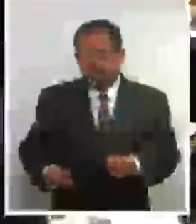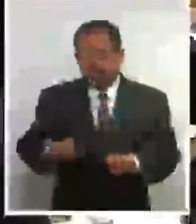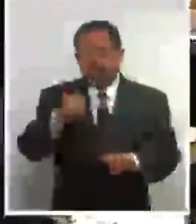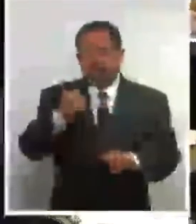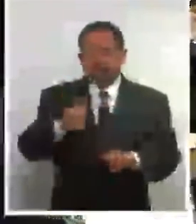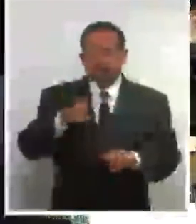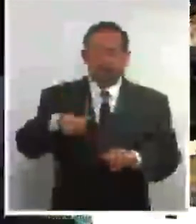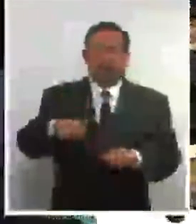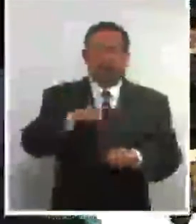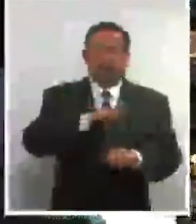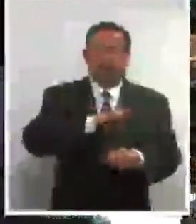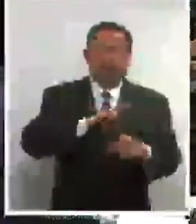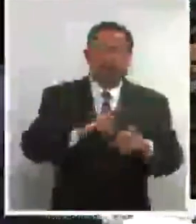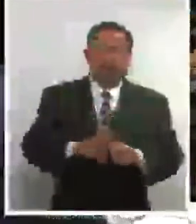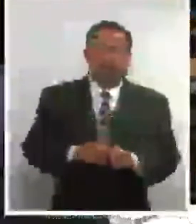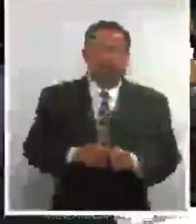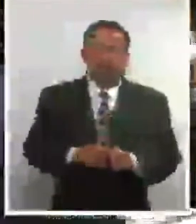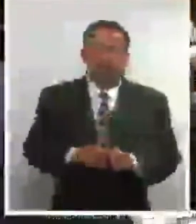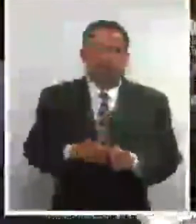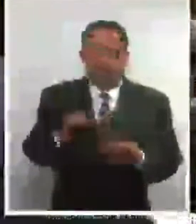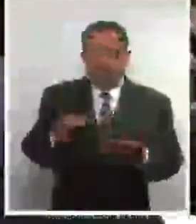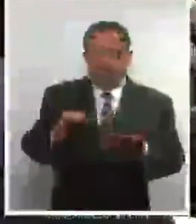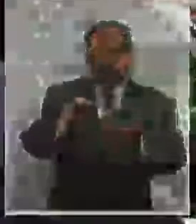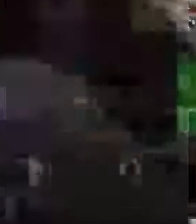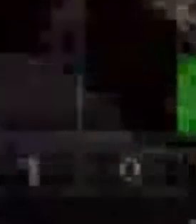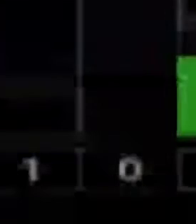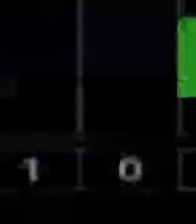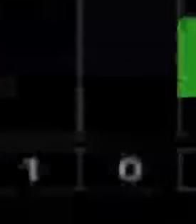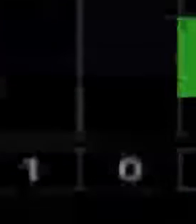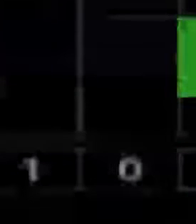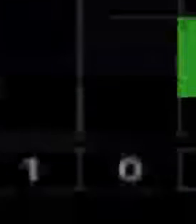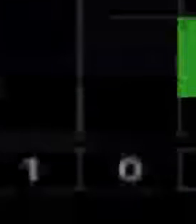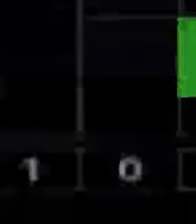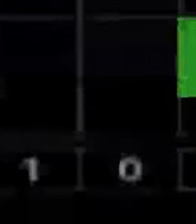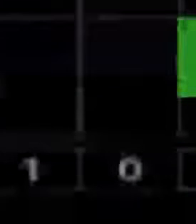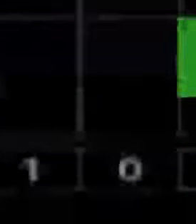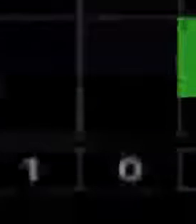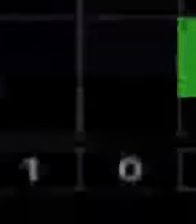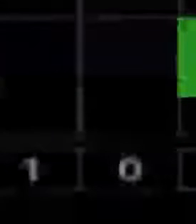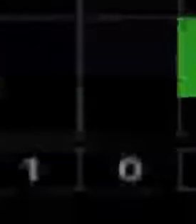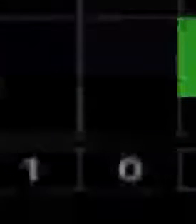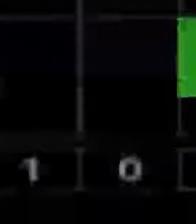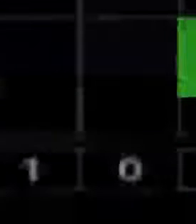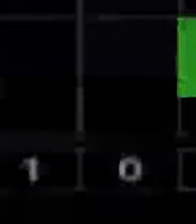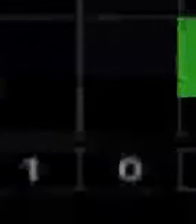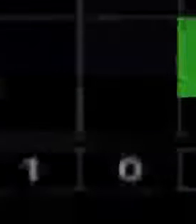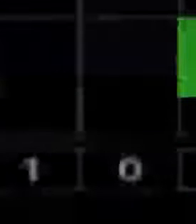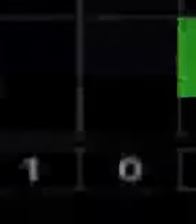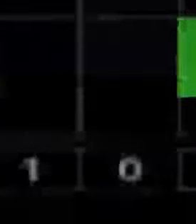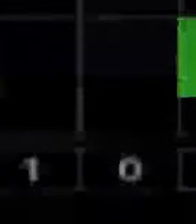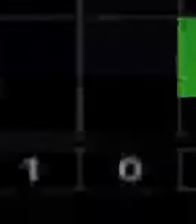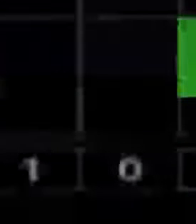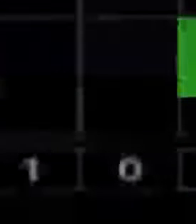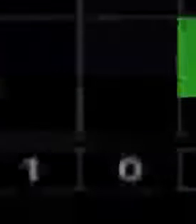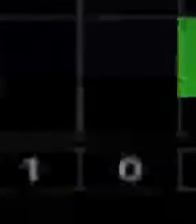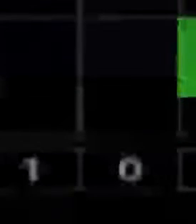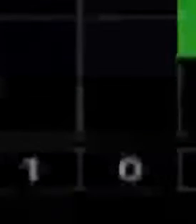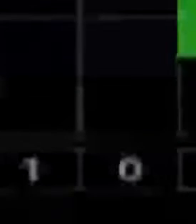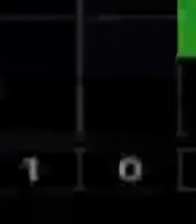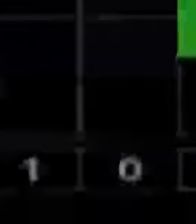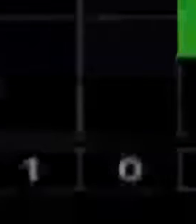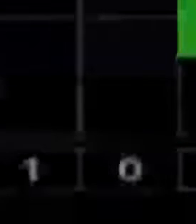los particulares. Imponer, en los términos que disponga la ley, las sanciones a las